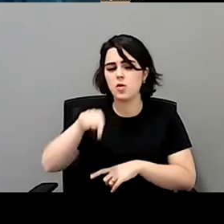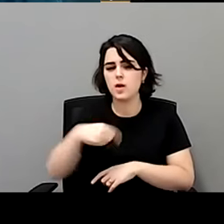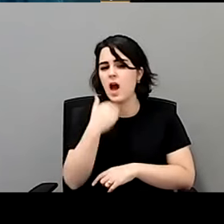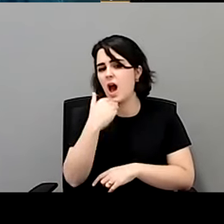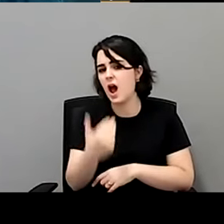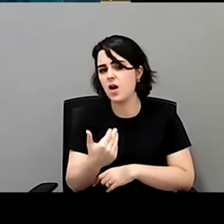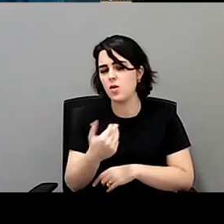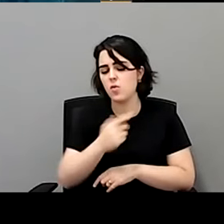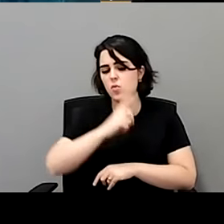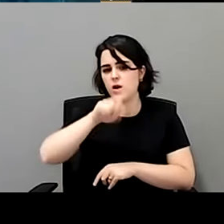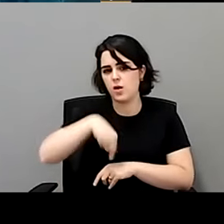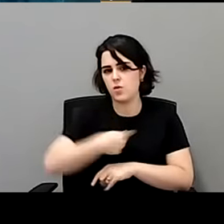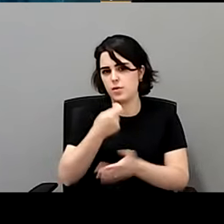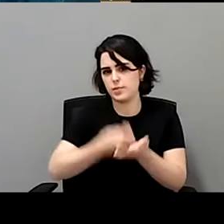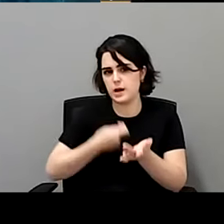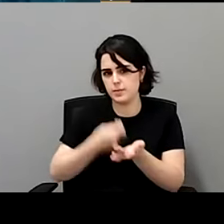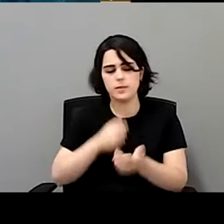hora.